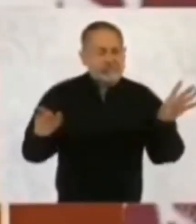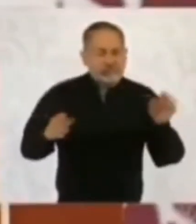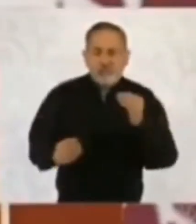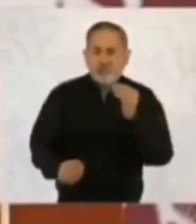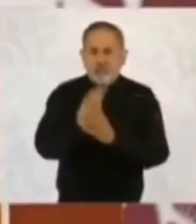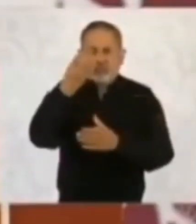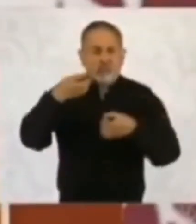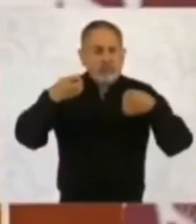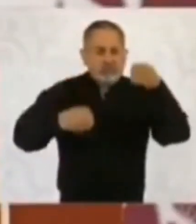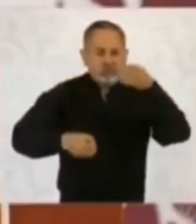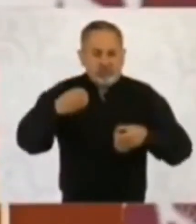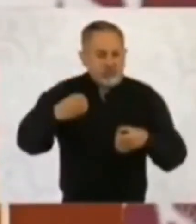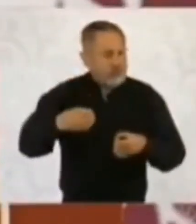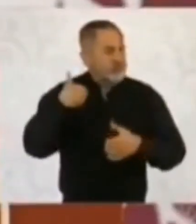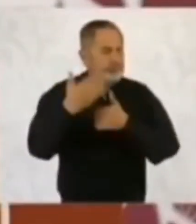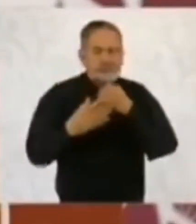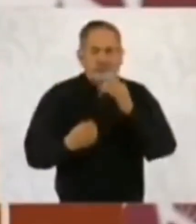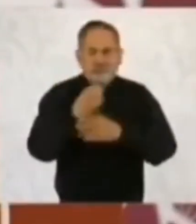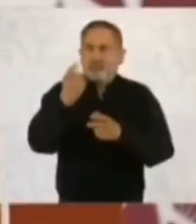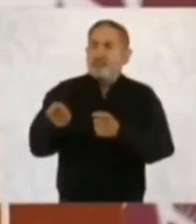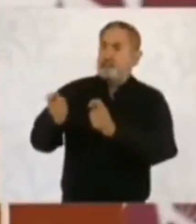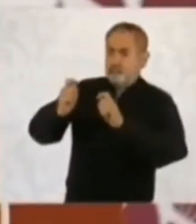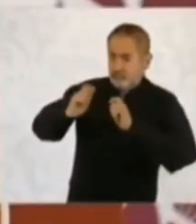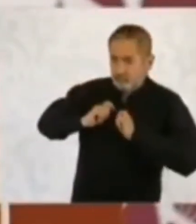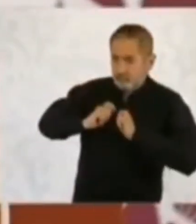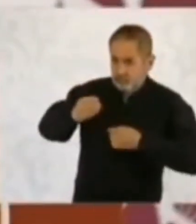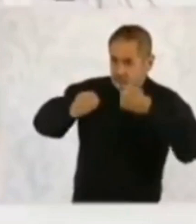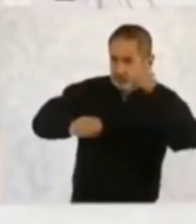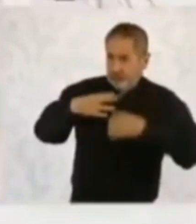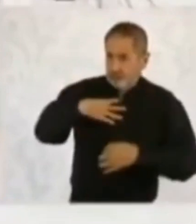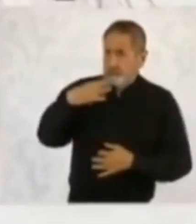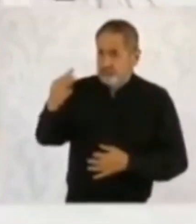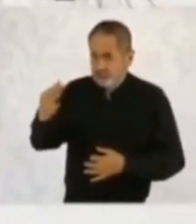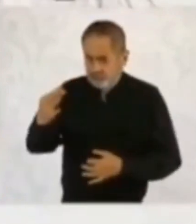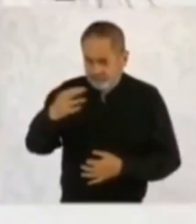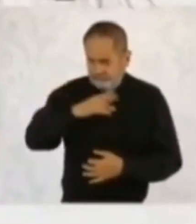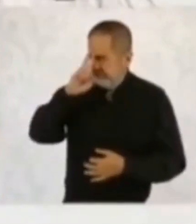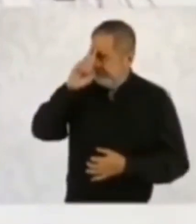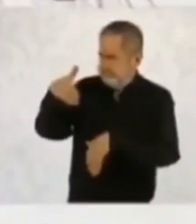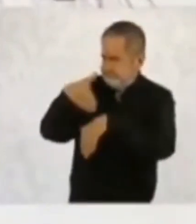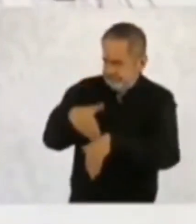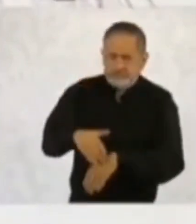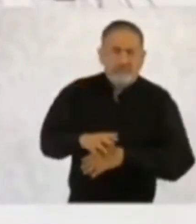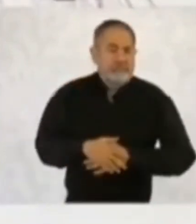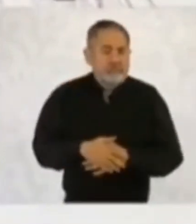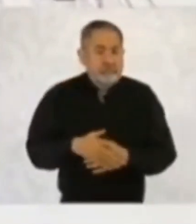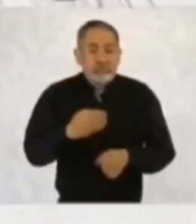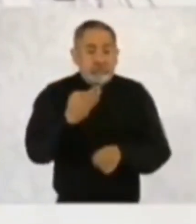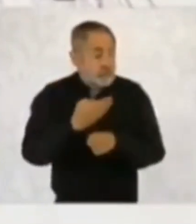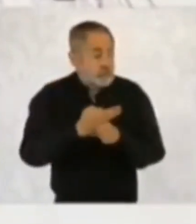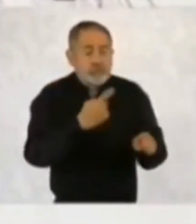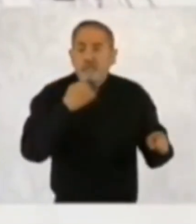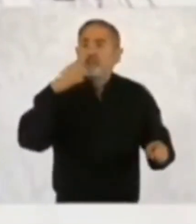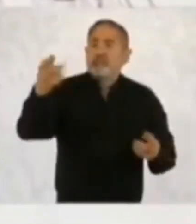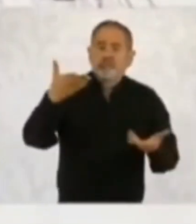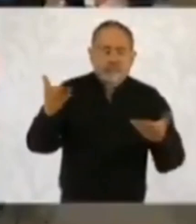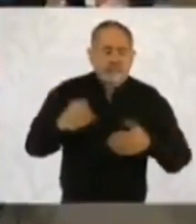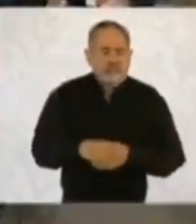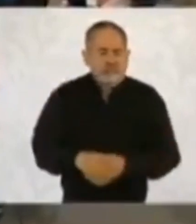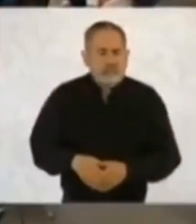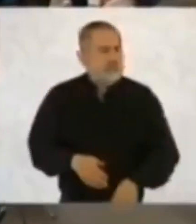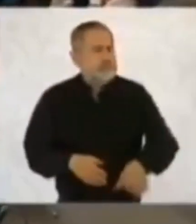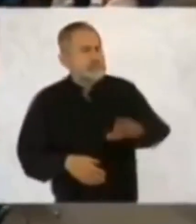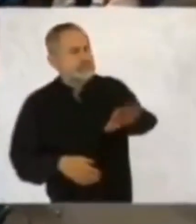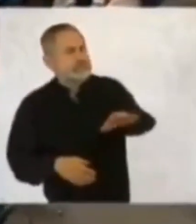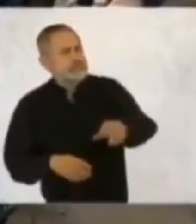van a responder al pueblo, que es quien los eligió. Y si hay denuncias, pues por supuesto. Pero más allá de la renovación que